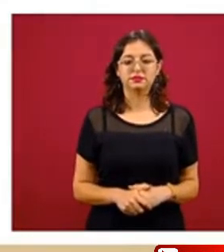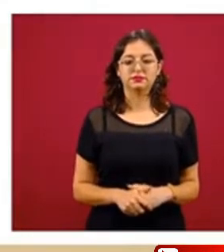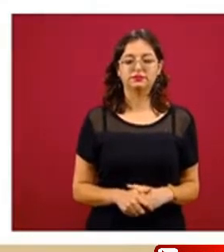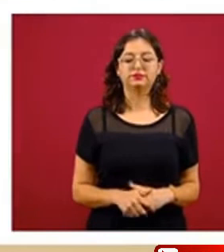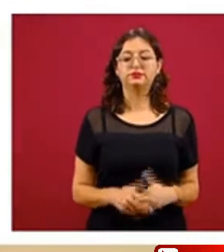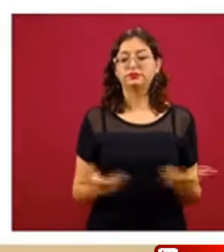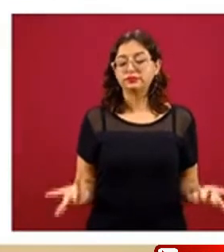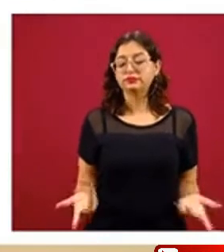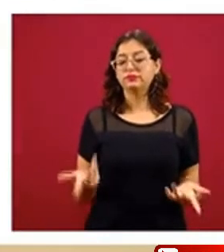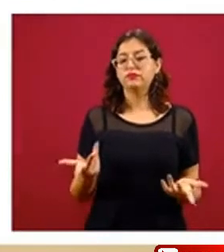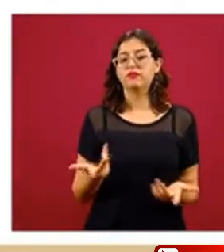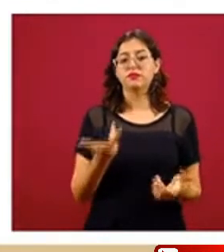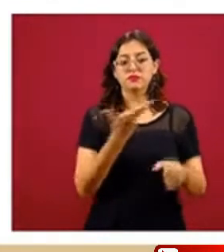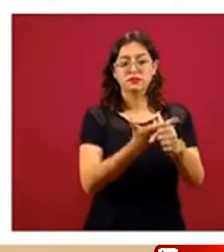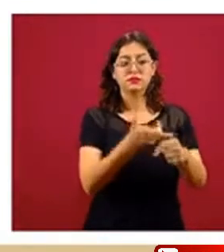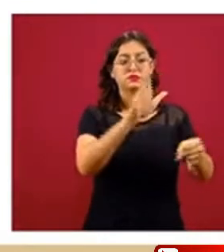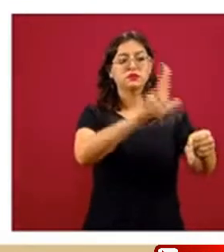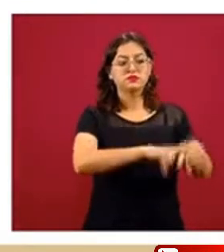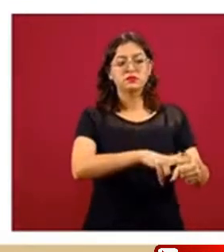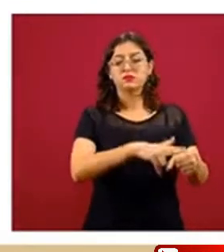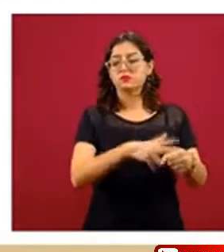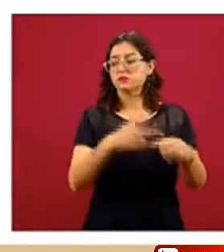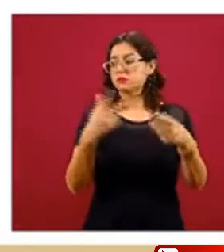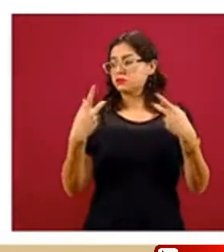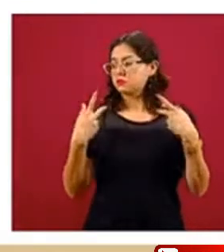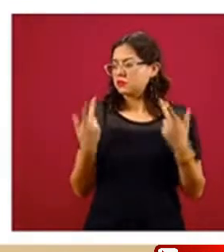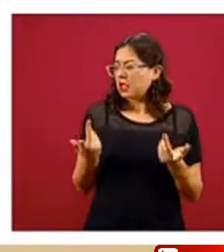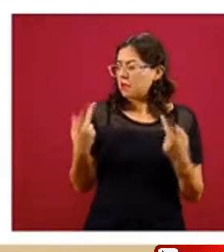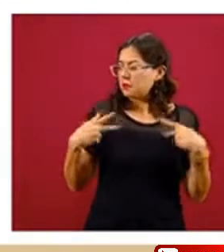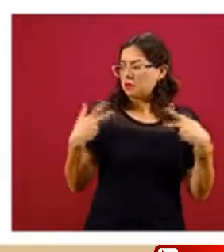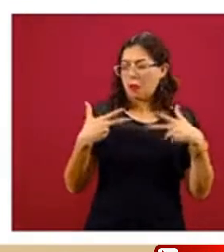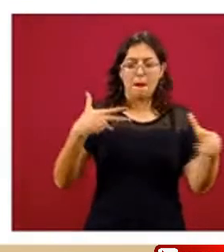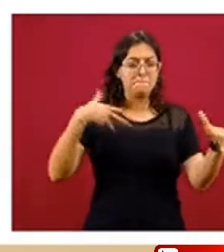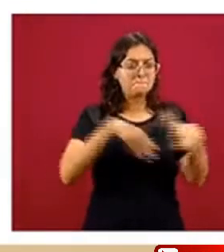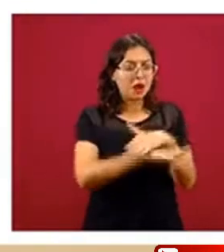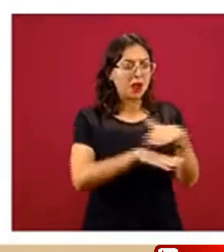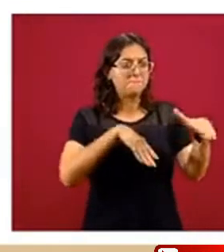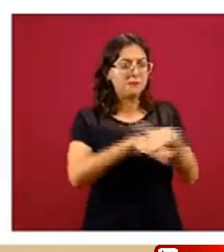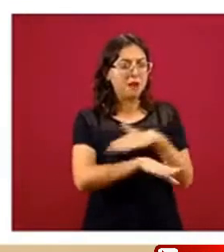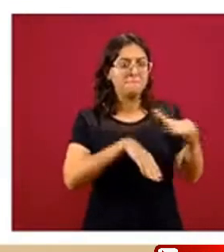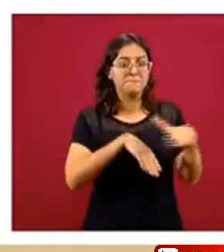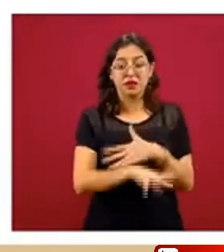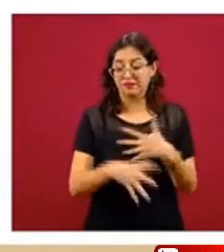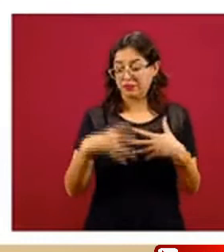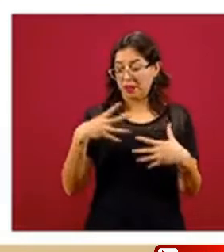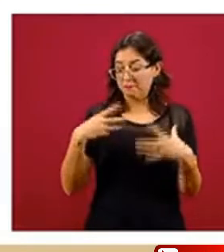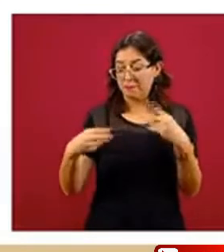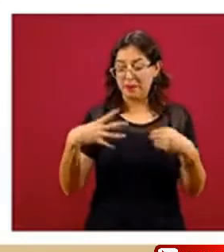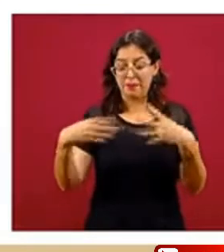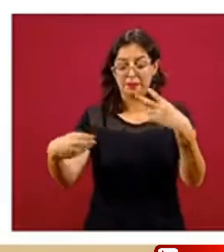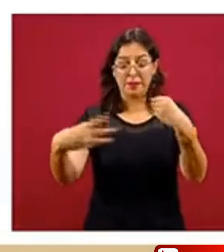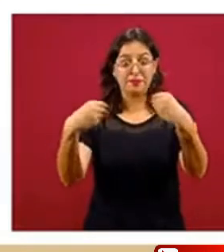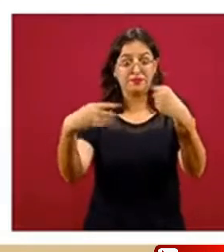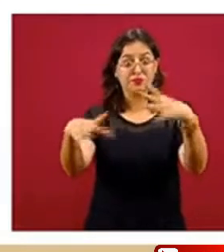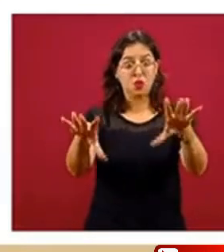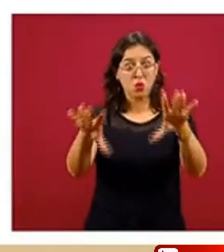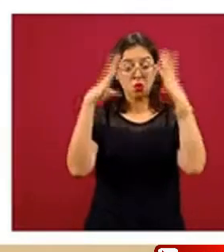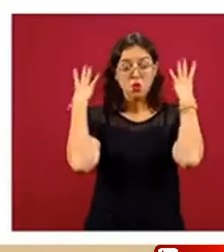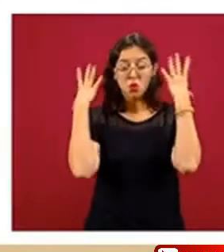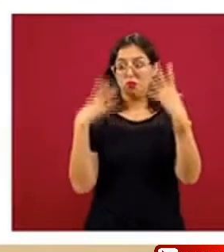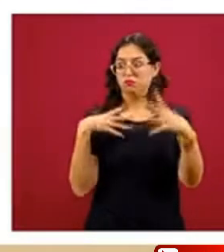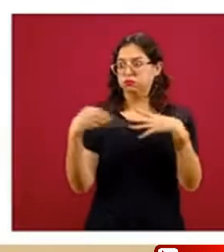depende de la velocidad en que se van presentando los contagios, por lo tanto la velocidad en que aparecen personas